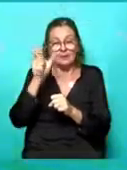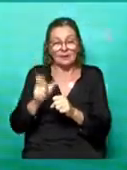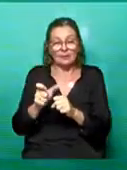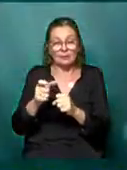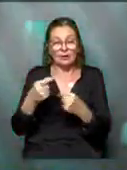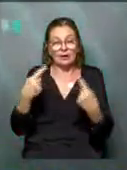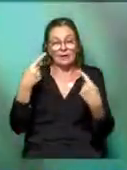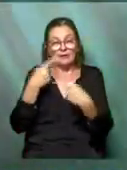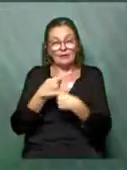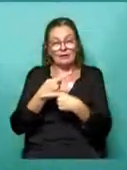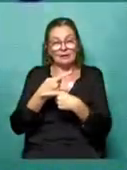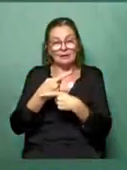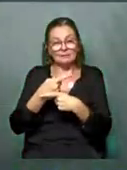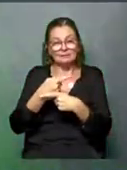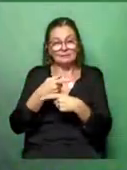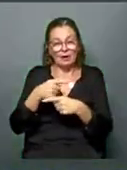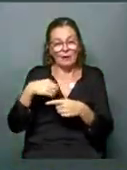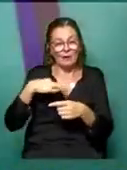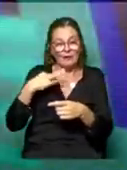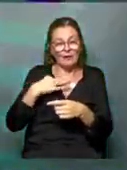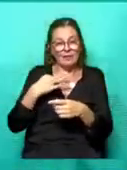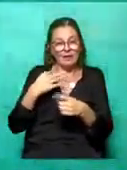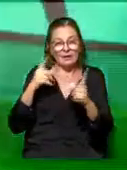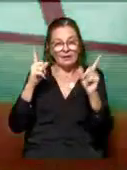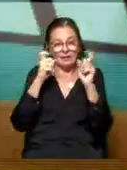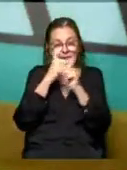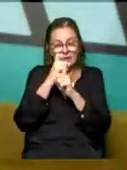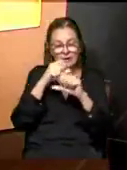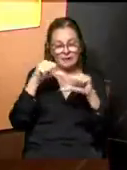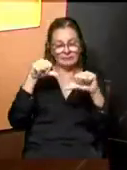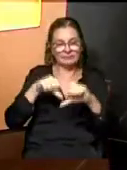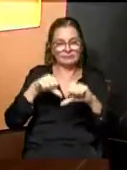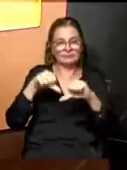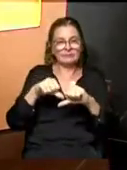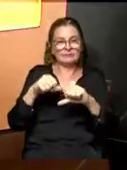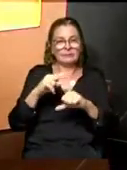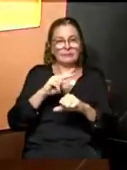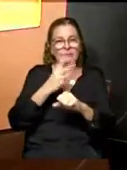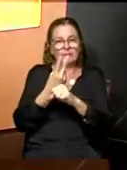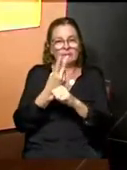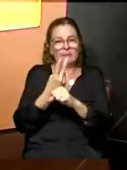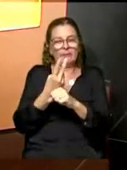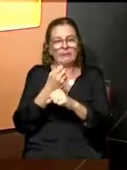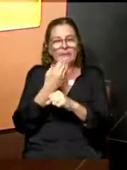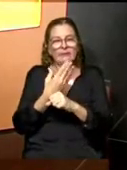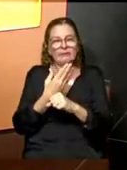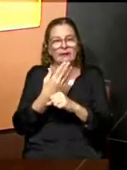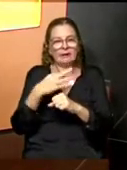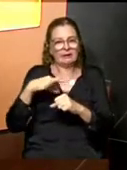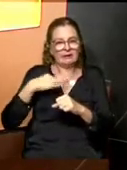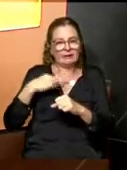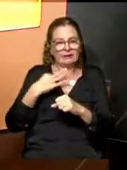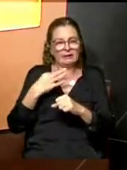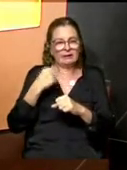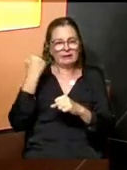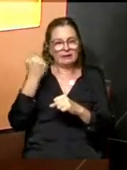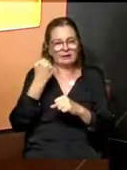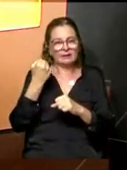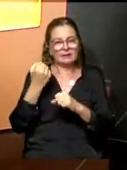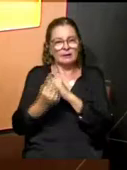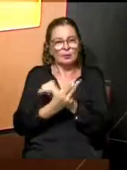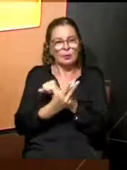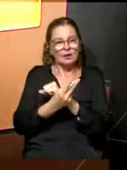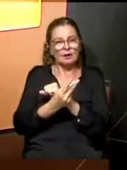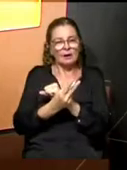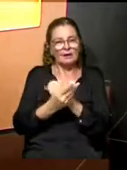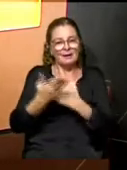enfrentan condiciones de vida tan adversas e injustas. En segundo lugar, porque es vital para defender nuestro modelo